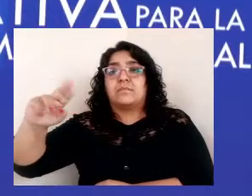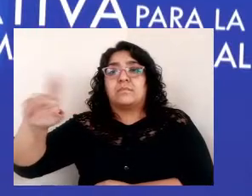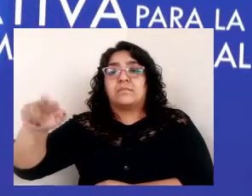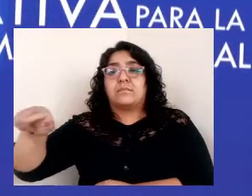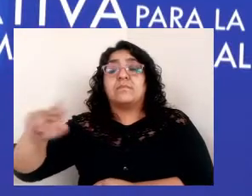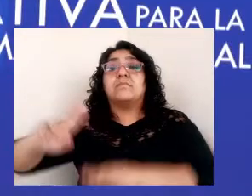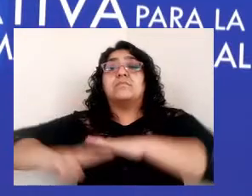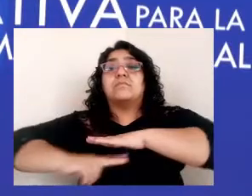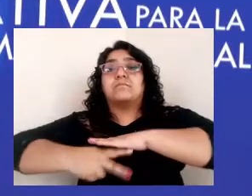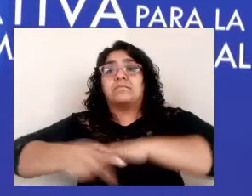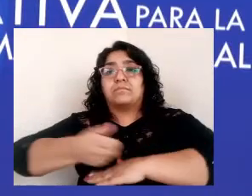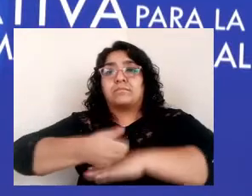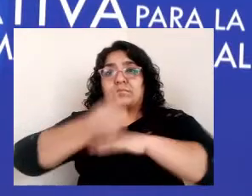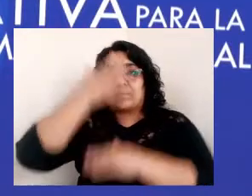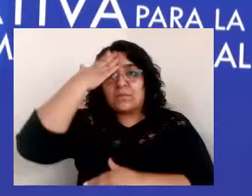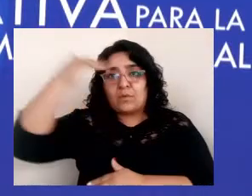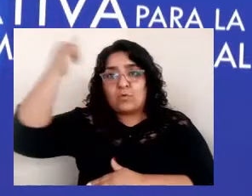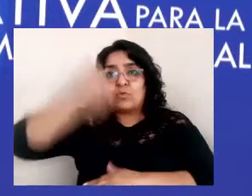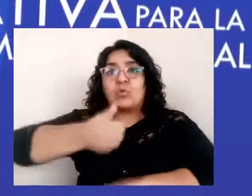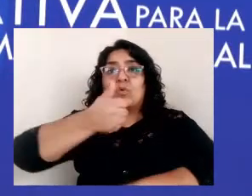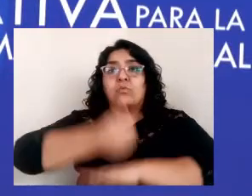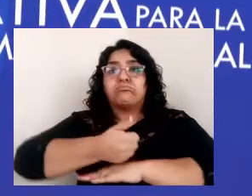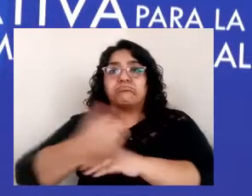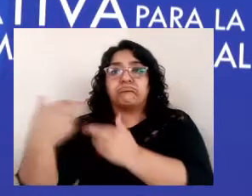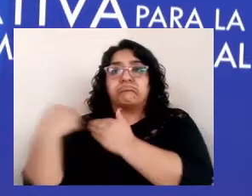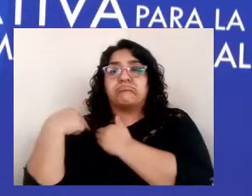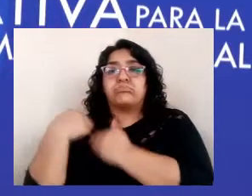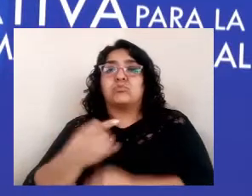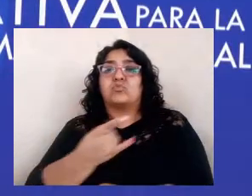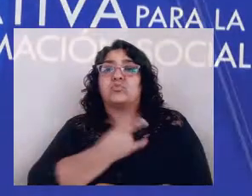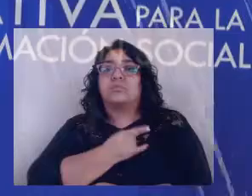rectora encargada de la Universidad Mariana.